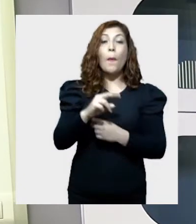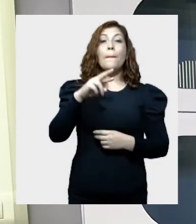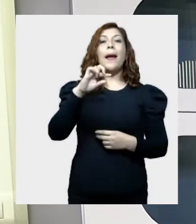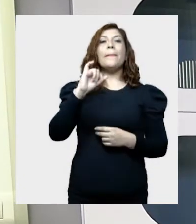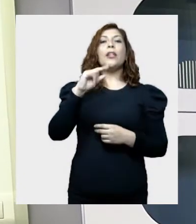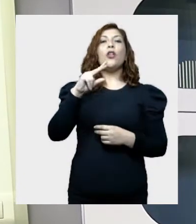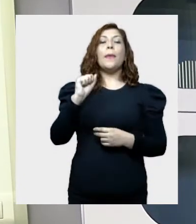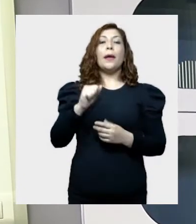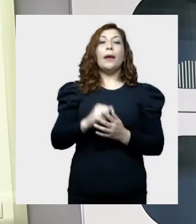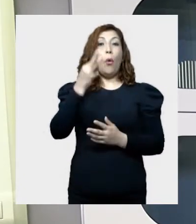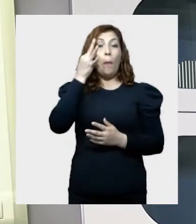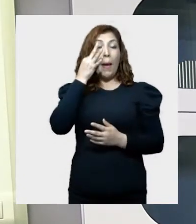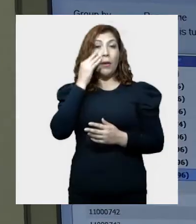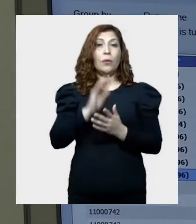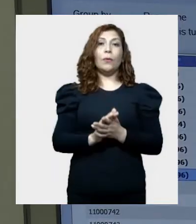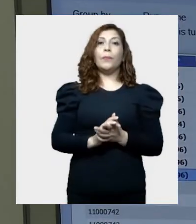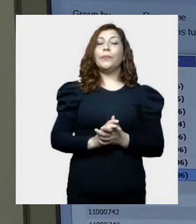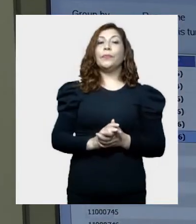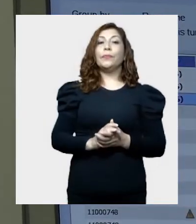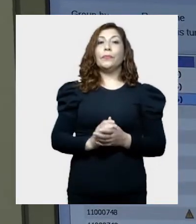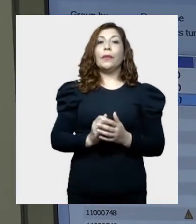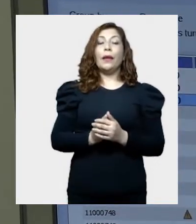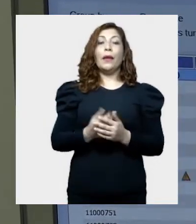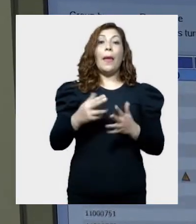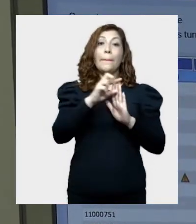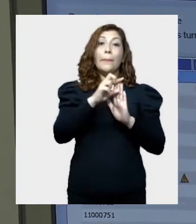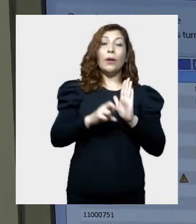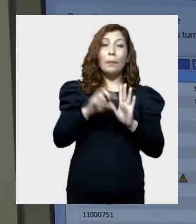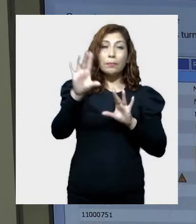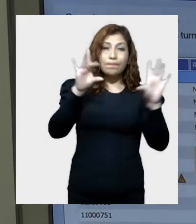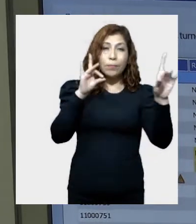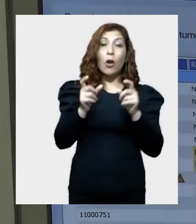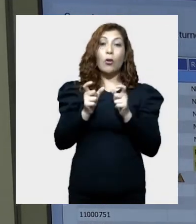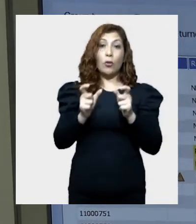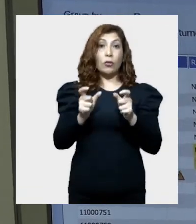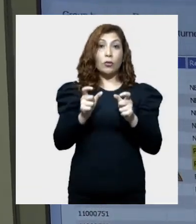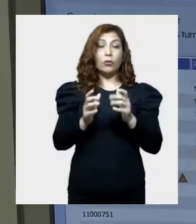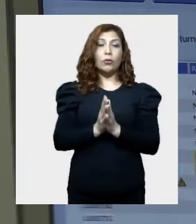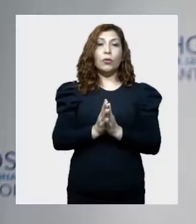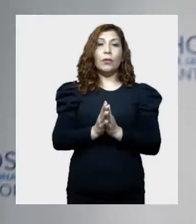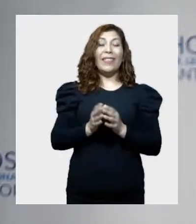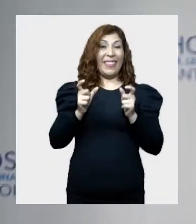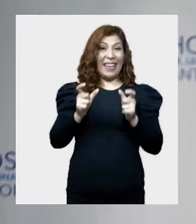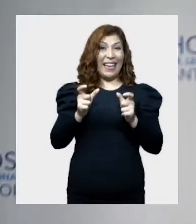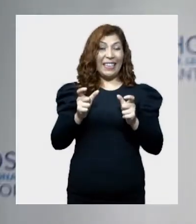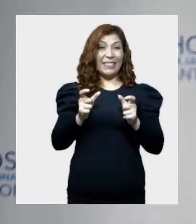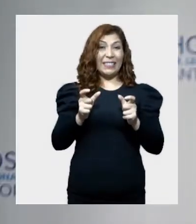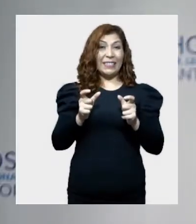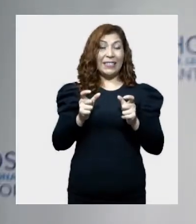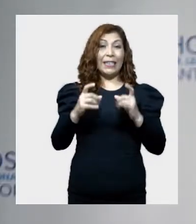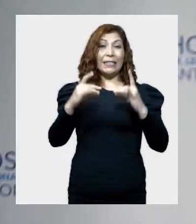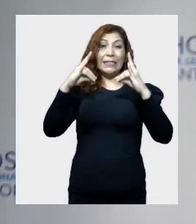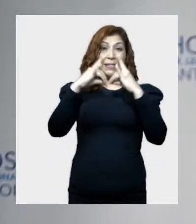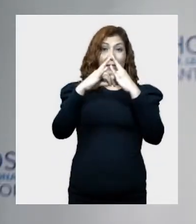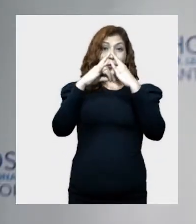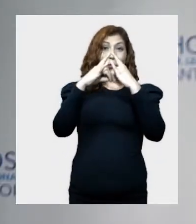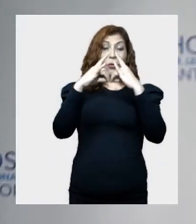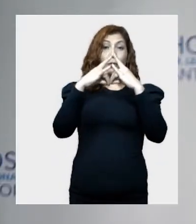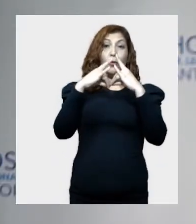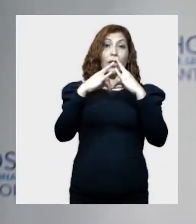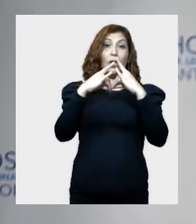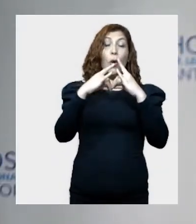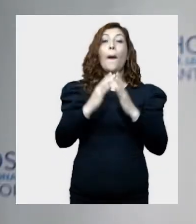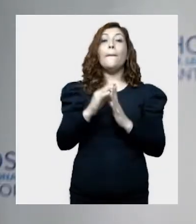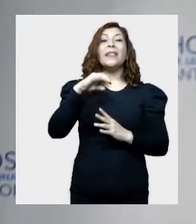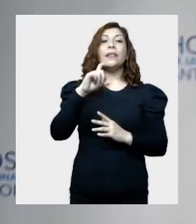PCR, en el contexto del proyecto de Programa de Pesquisa y Control de Cáncer Cérvico Uterino MinSal,